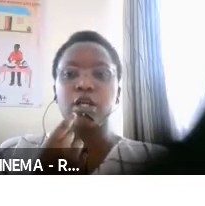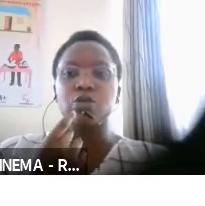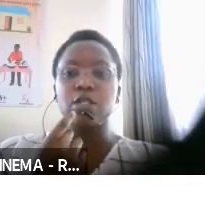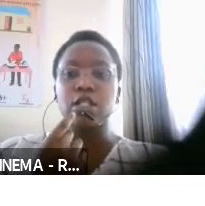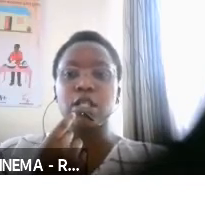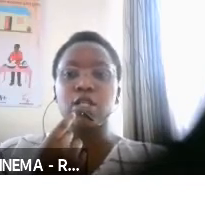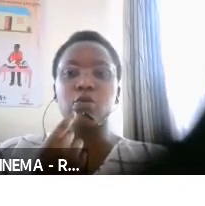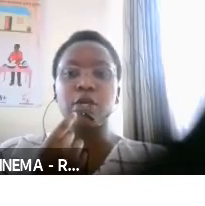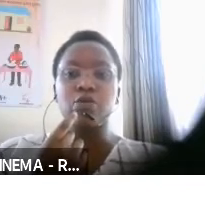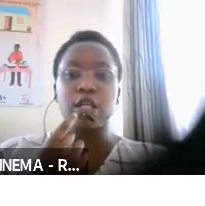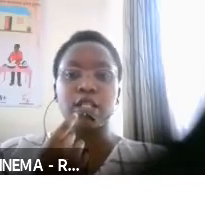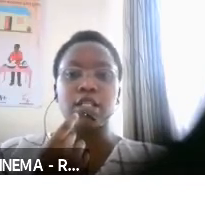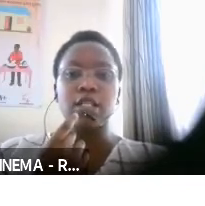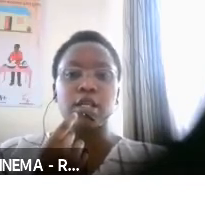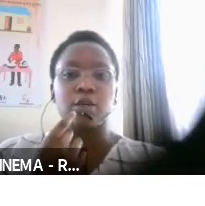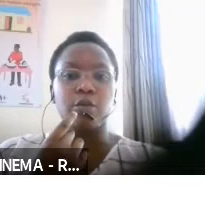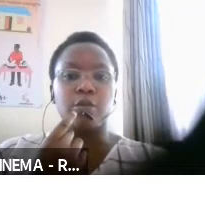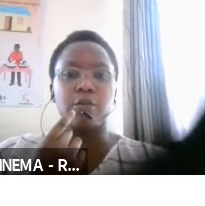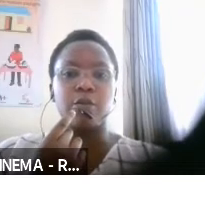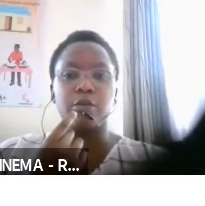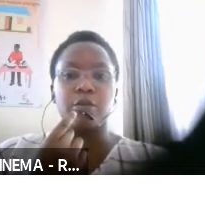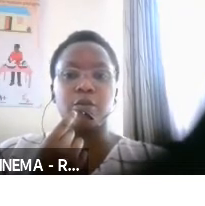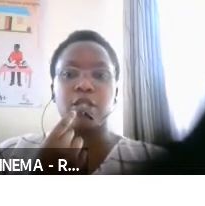uri, twizeye ubumwe